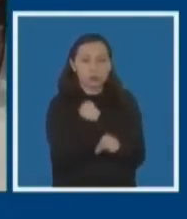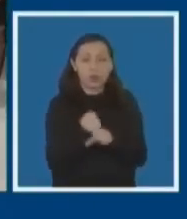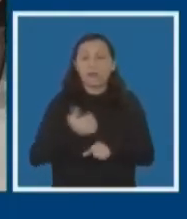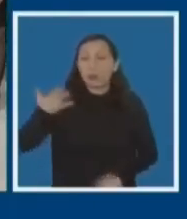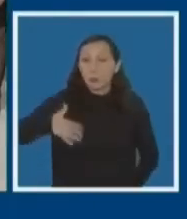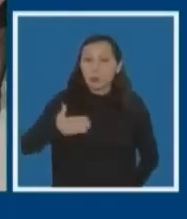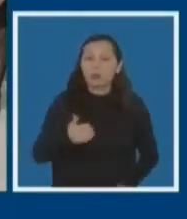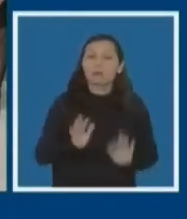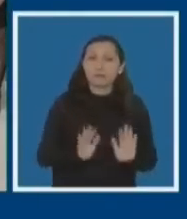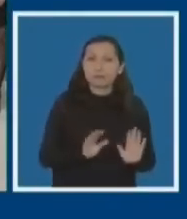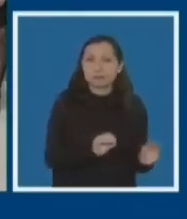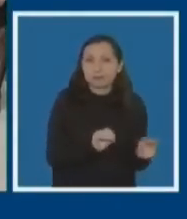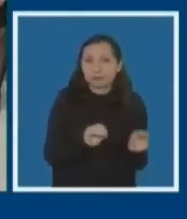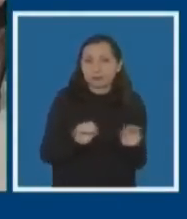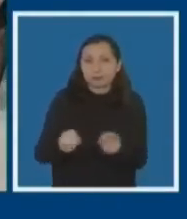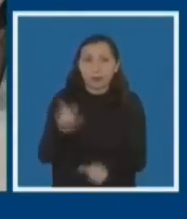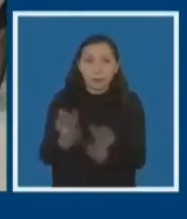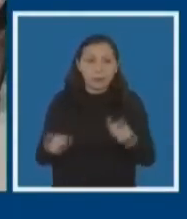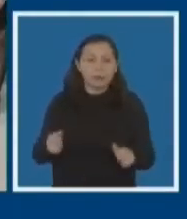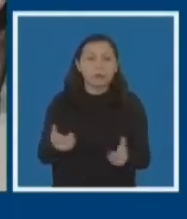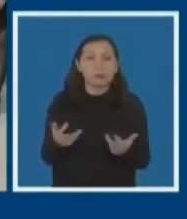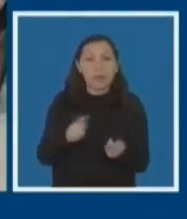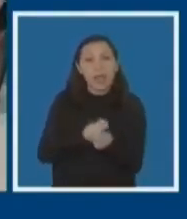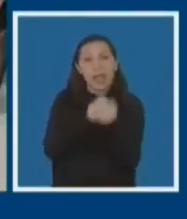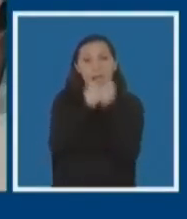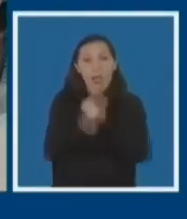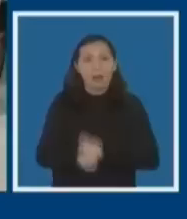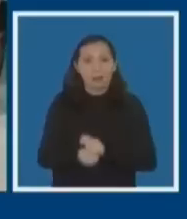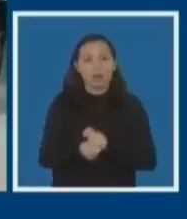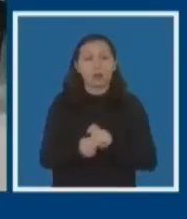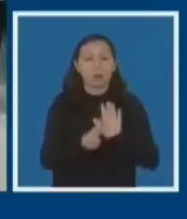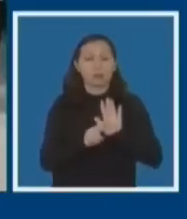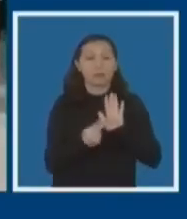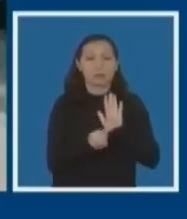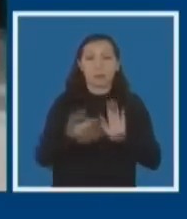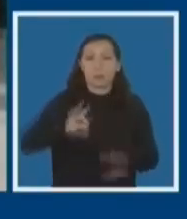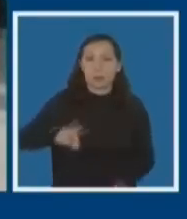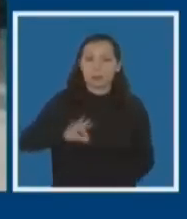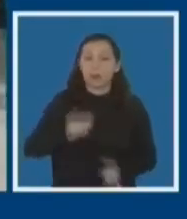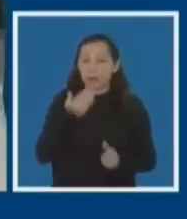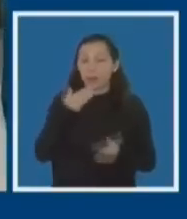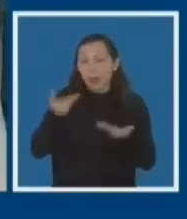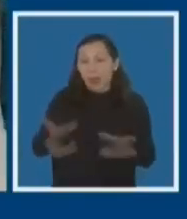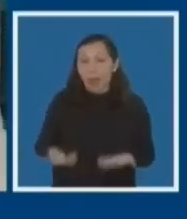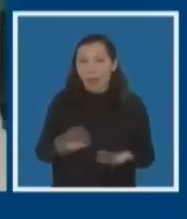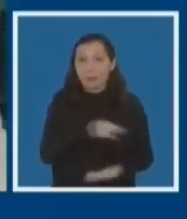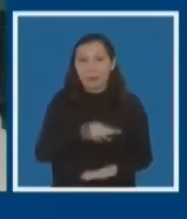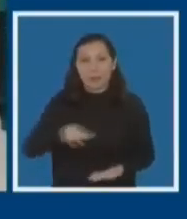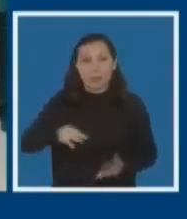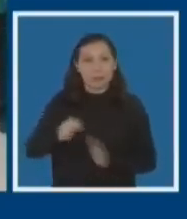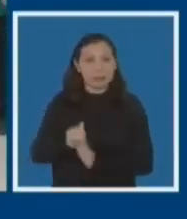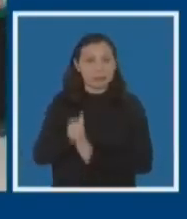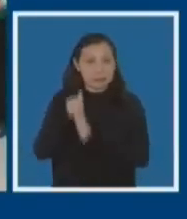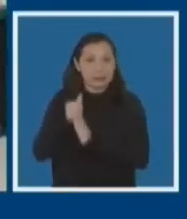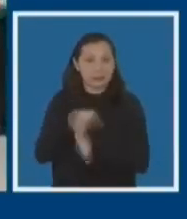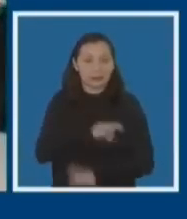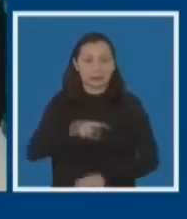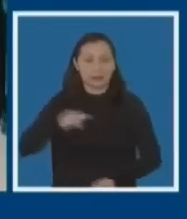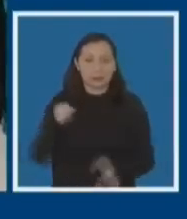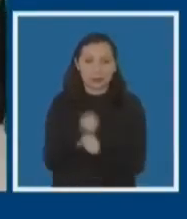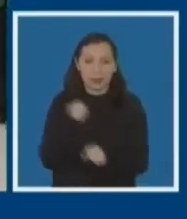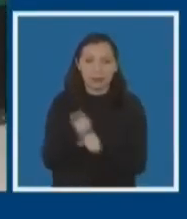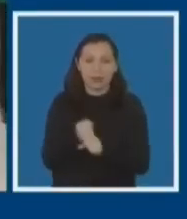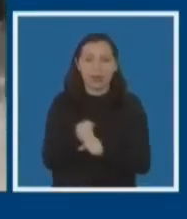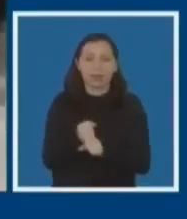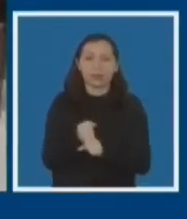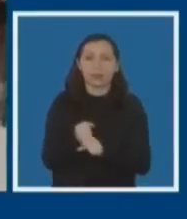también ha esperado por mucho tiempo la ciudadanía, como la reforma de pensiones, que también este ministerio lidera, el Ministerio del